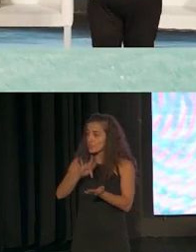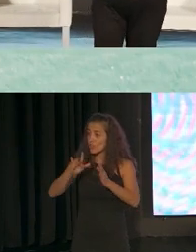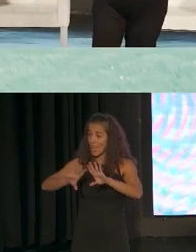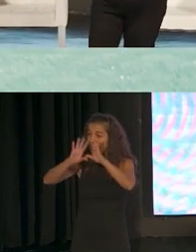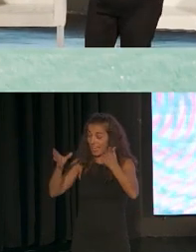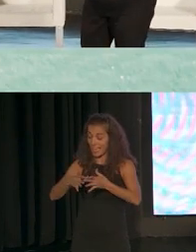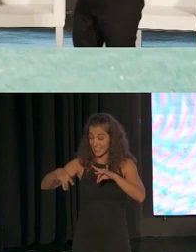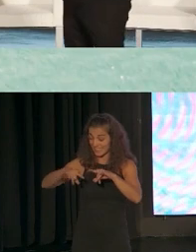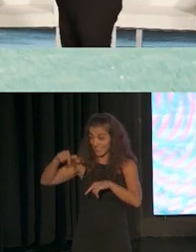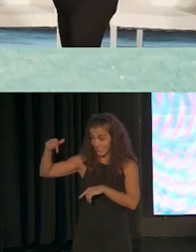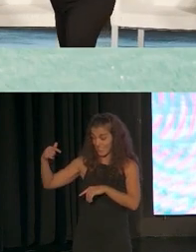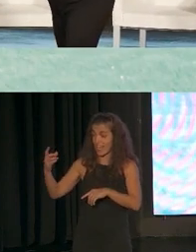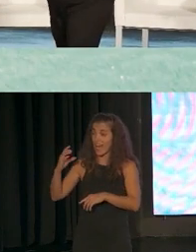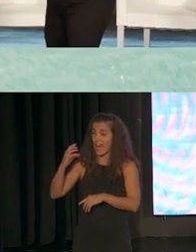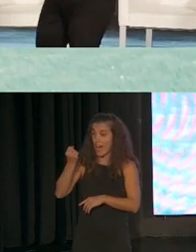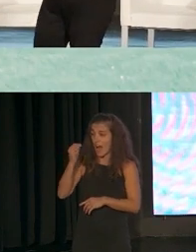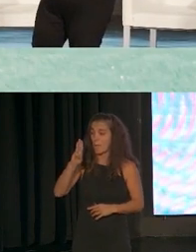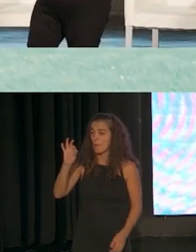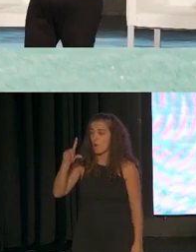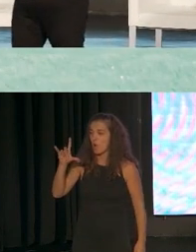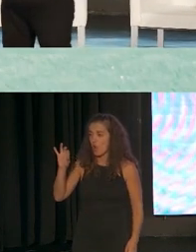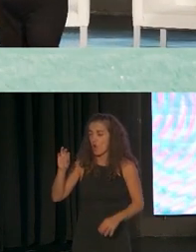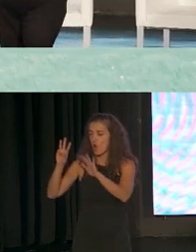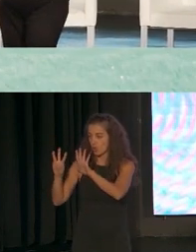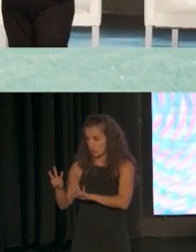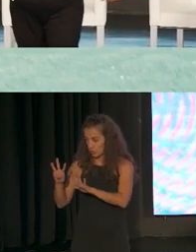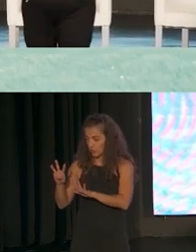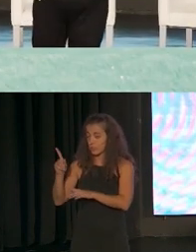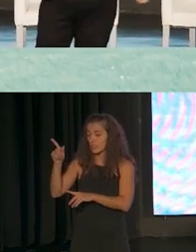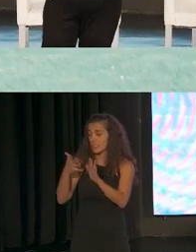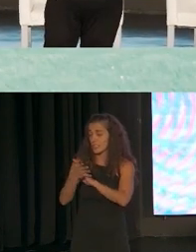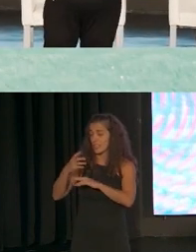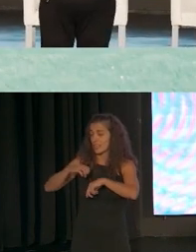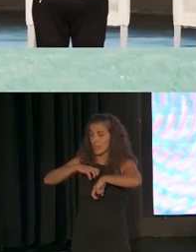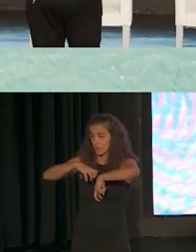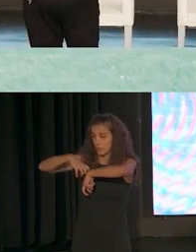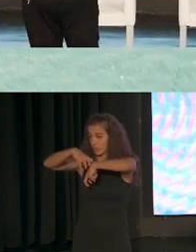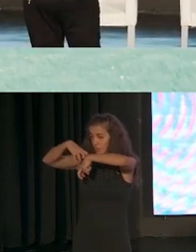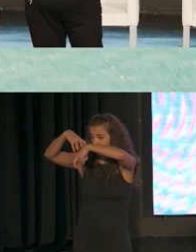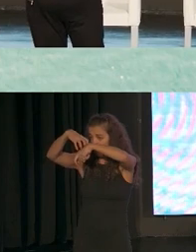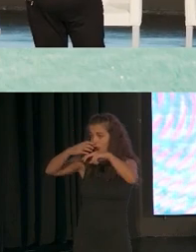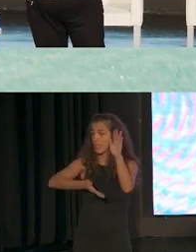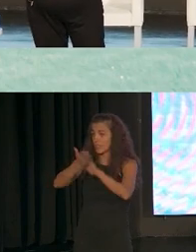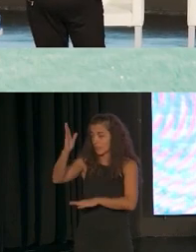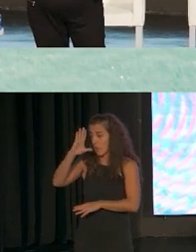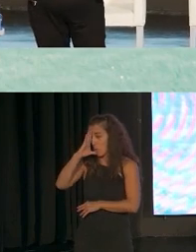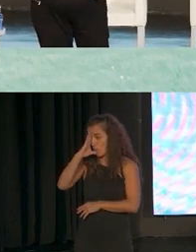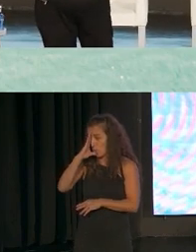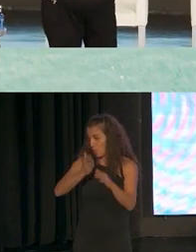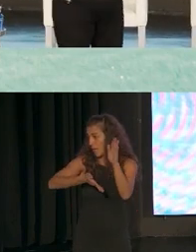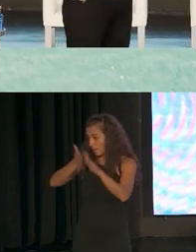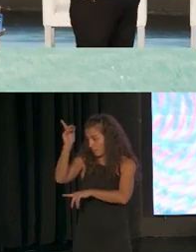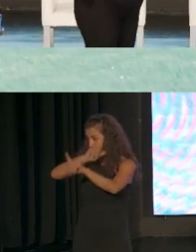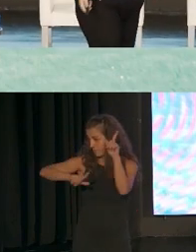Apolo 8 que el Apolo 8 Bueno pues fueron unos astronautas que se fueron a ver la luna fue el primer viaje que hicieron